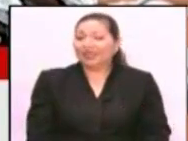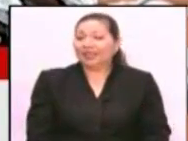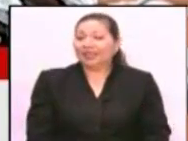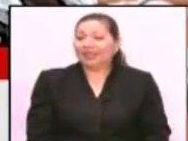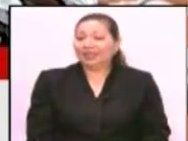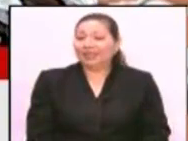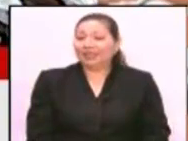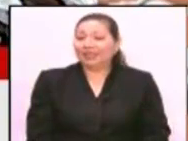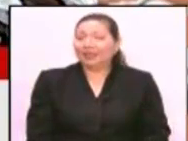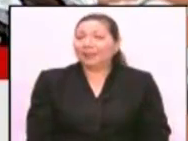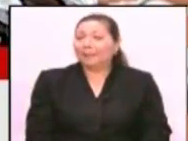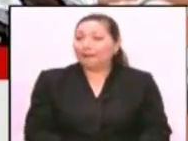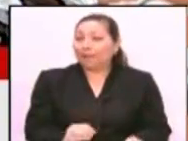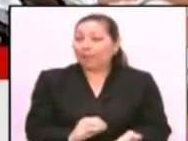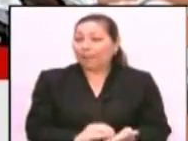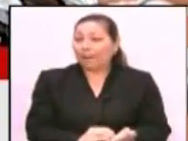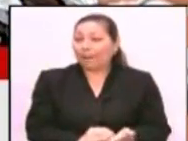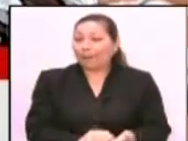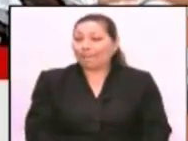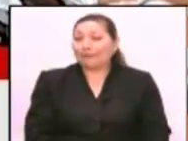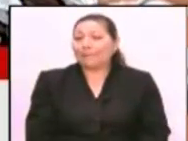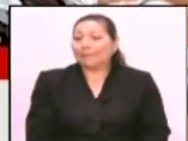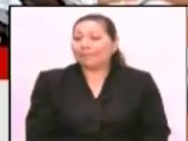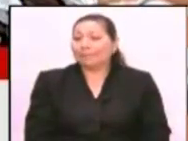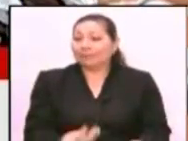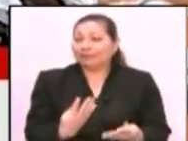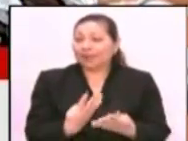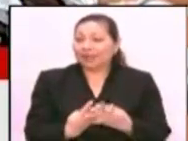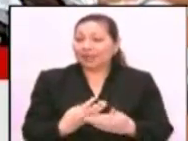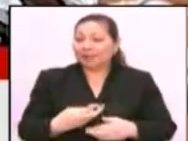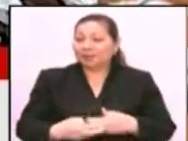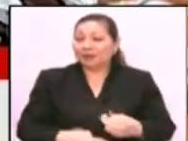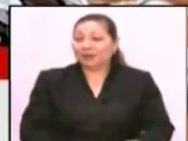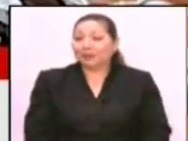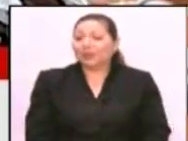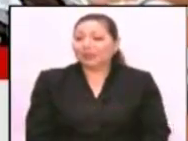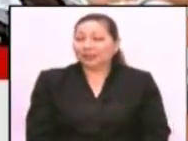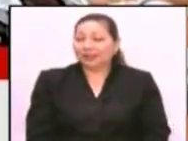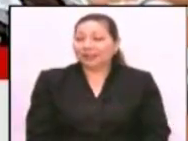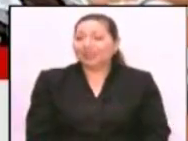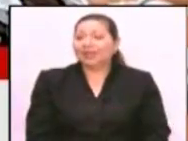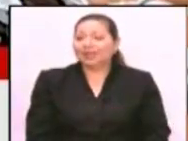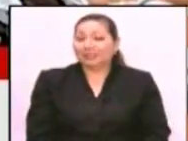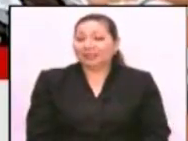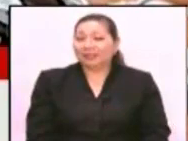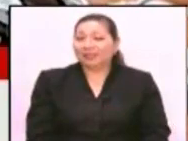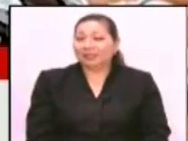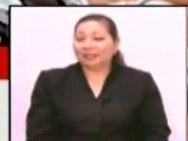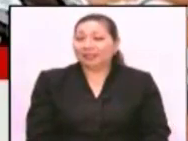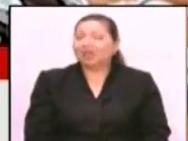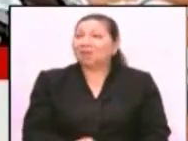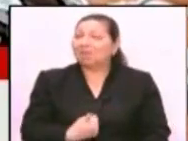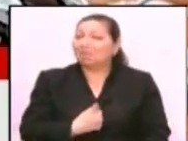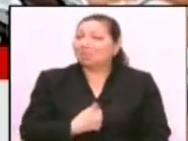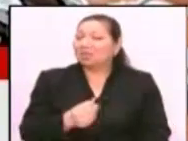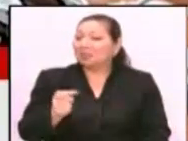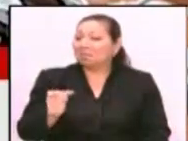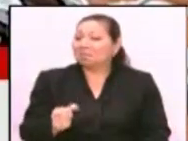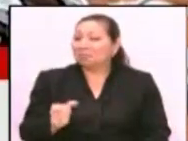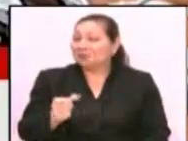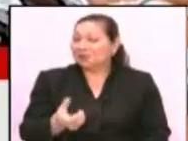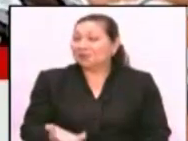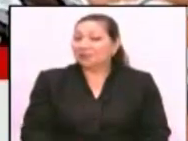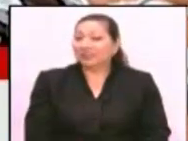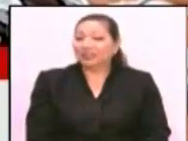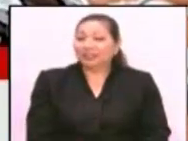hace reflexionar aún más respecto de las cárceles productivas, porque, claro, yo soy una empresa, contrato a estas personas,